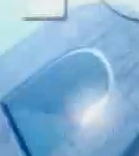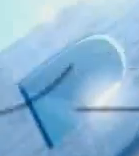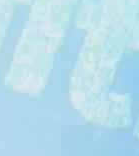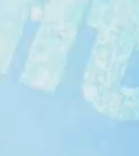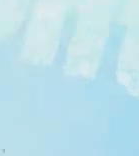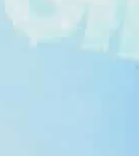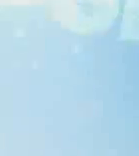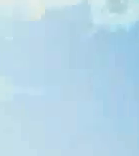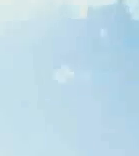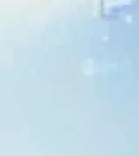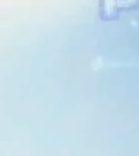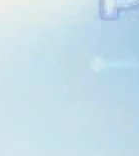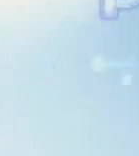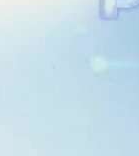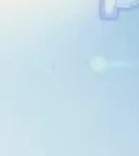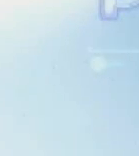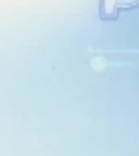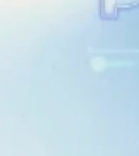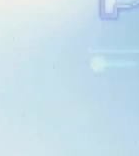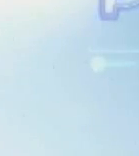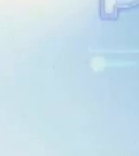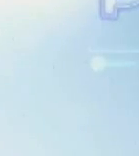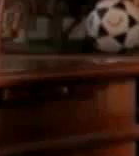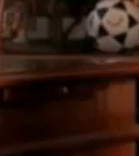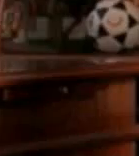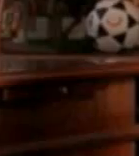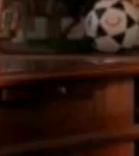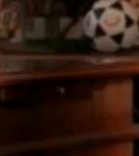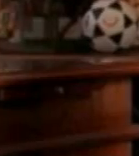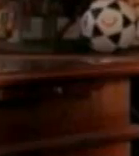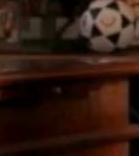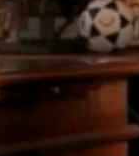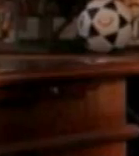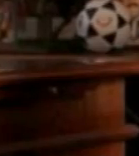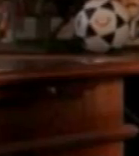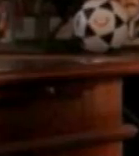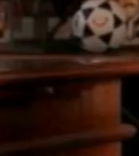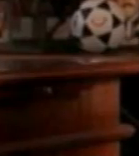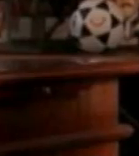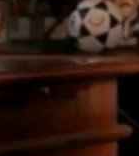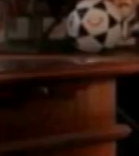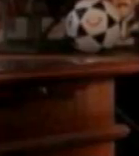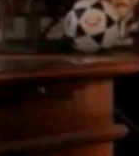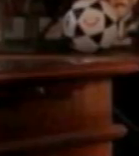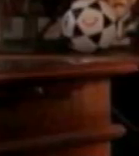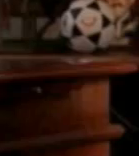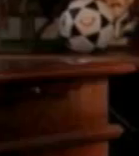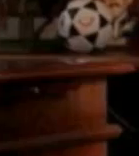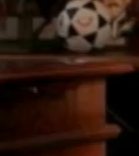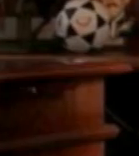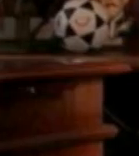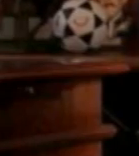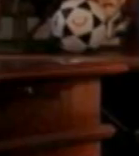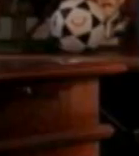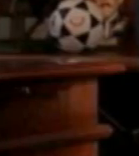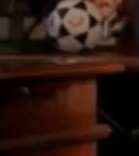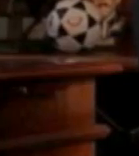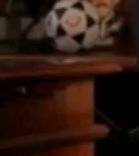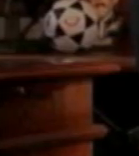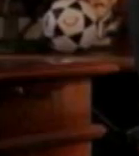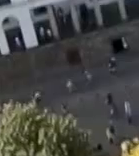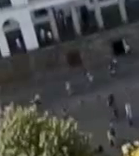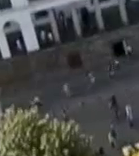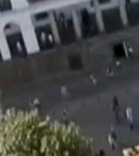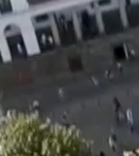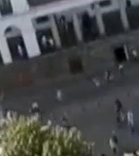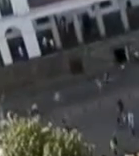Este martes, en Pulso Político, nos acompañará Lenín Moreno, precandidato a la presidencia de la República por Alianza País.